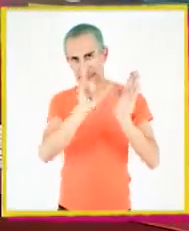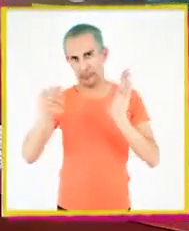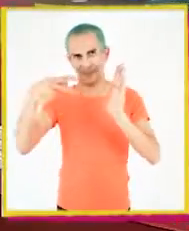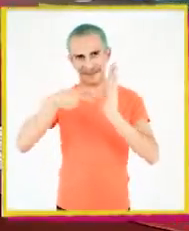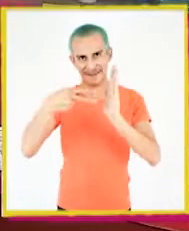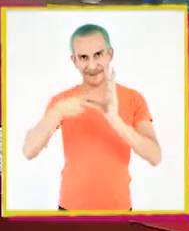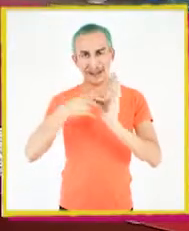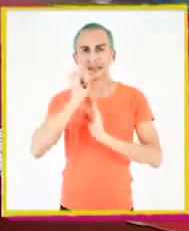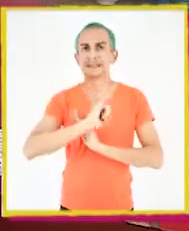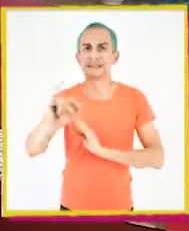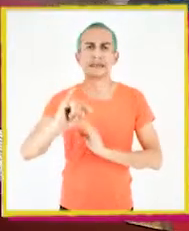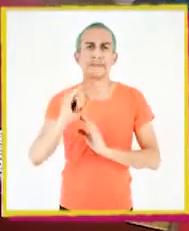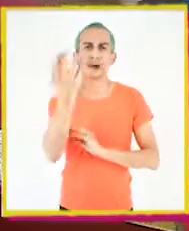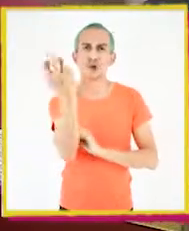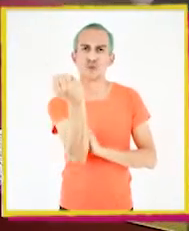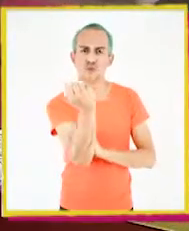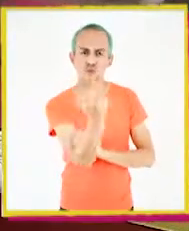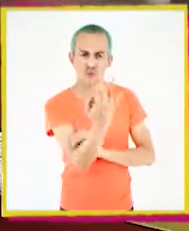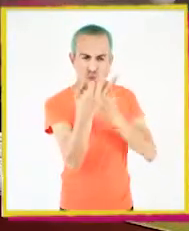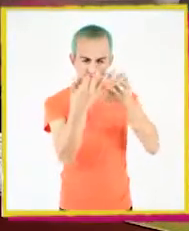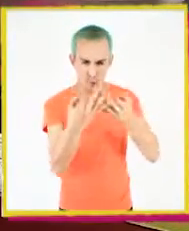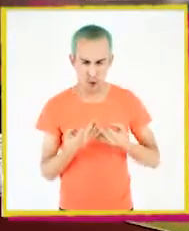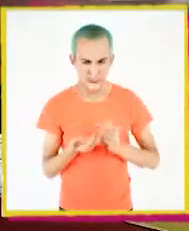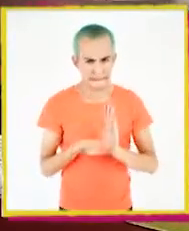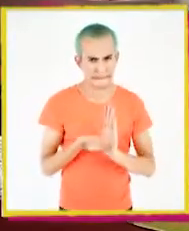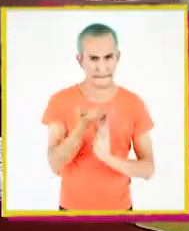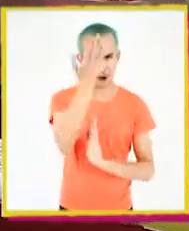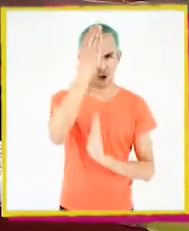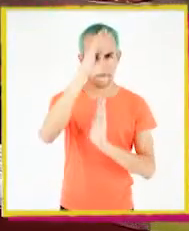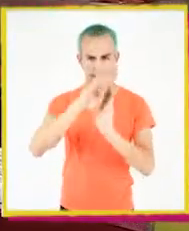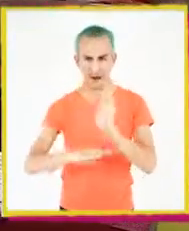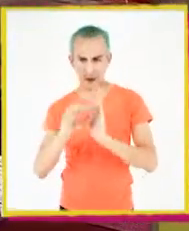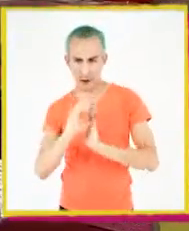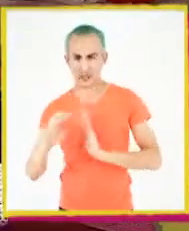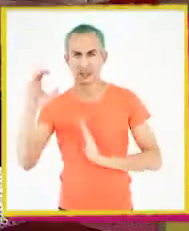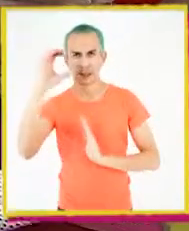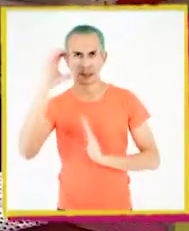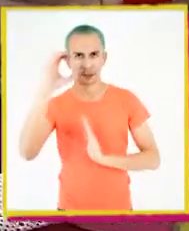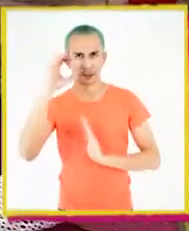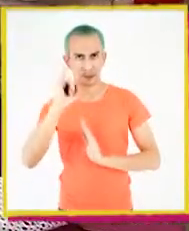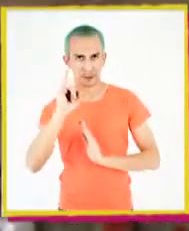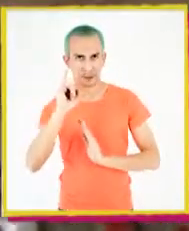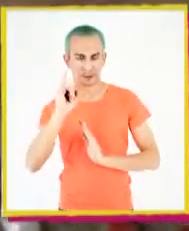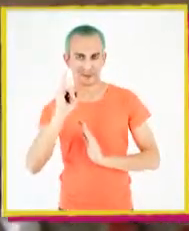luego dividir, siempre va a ser una cantidad mayor o menor a los grados Celsius.